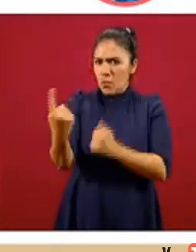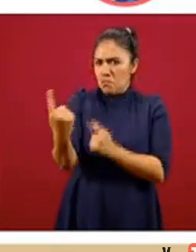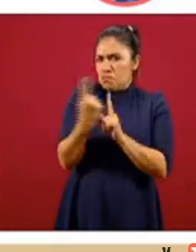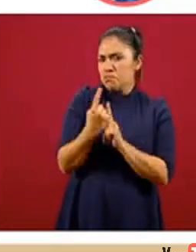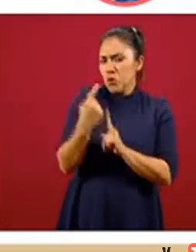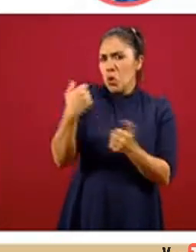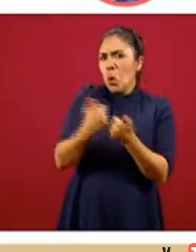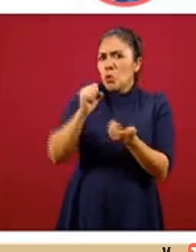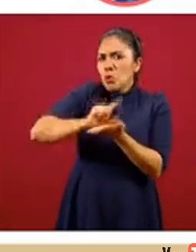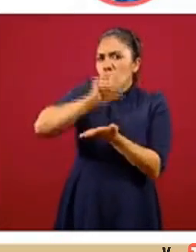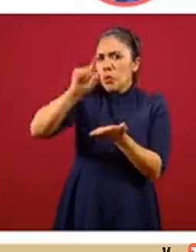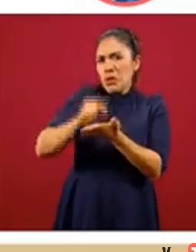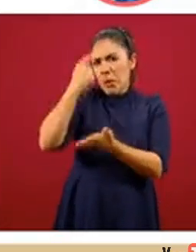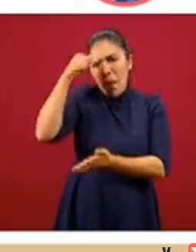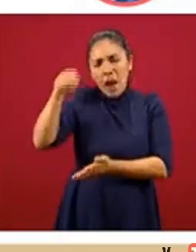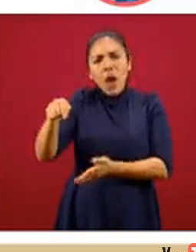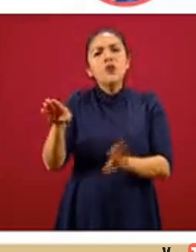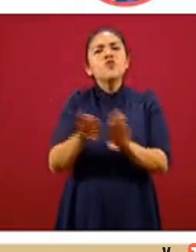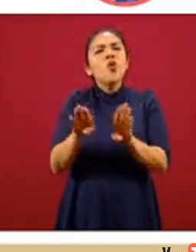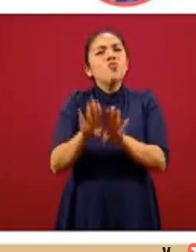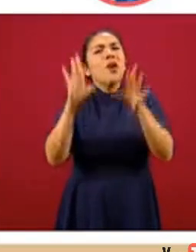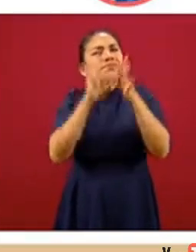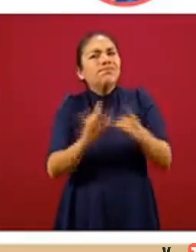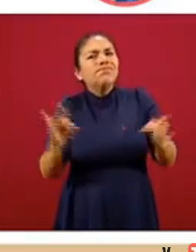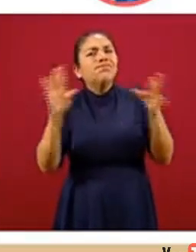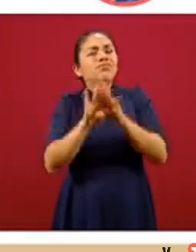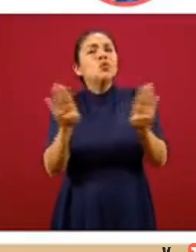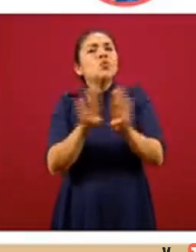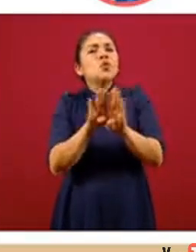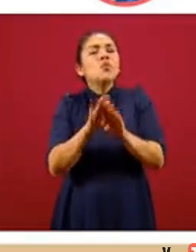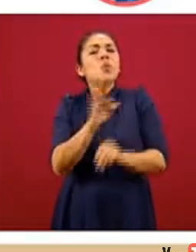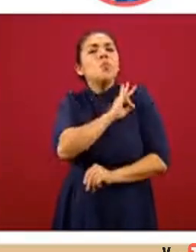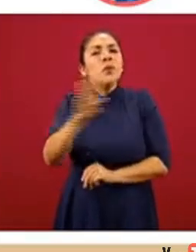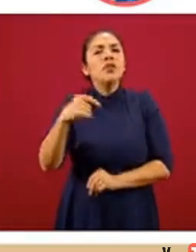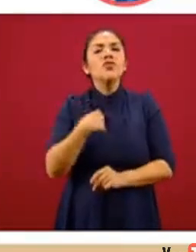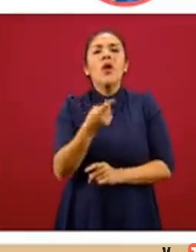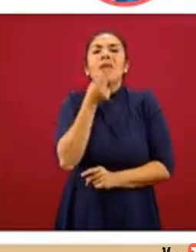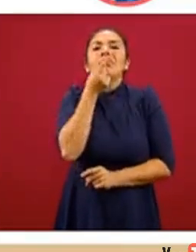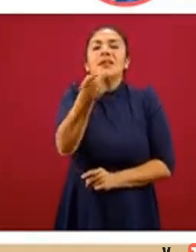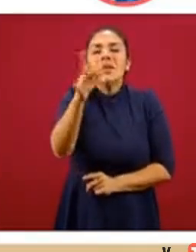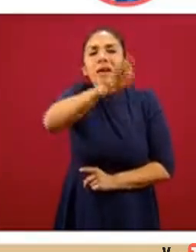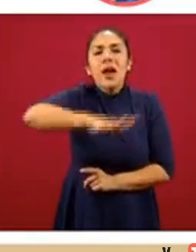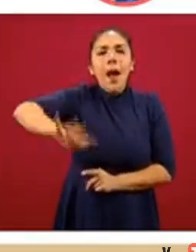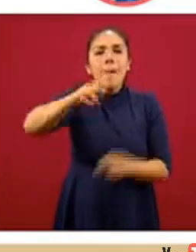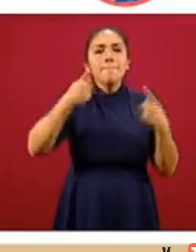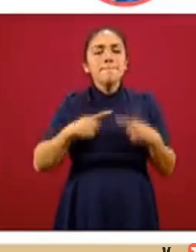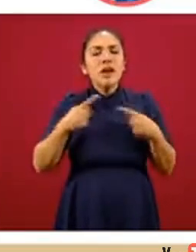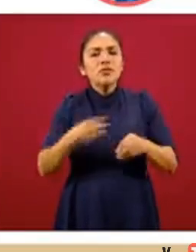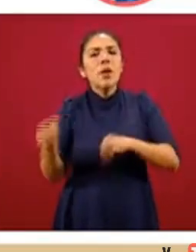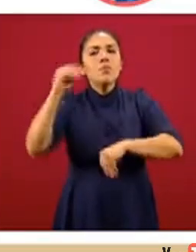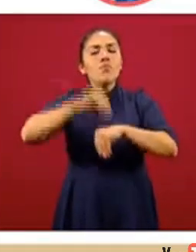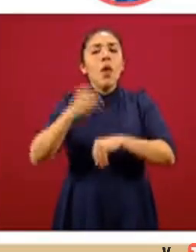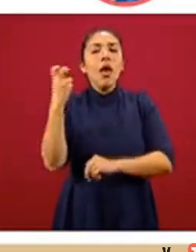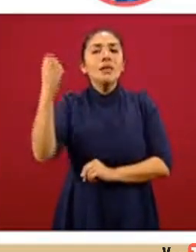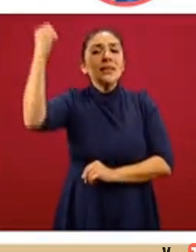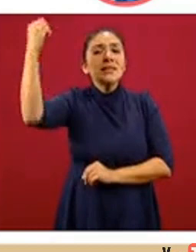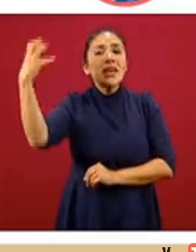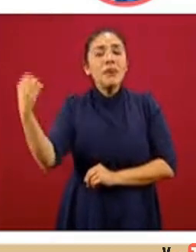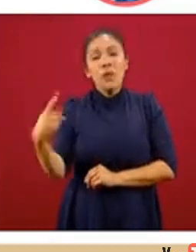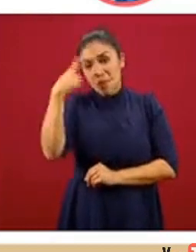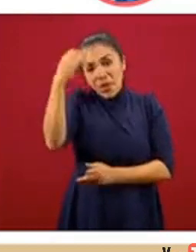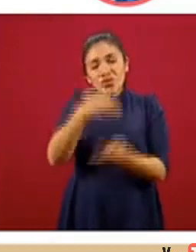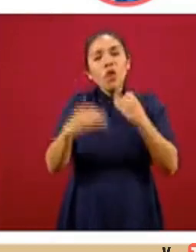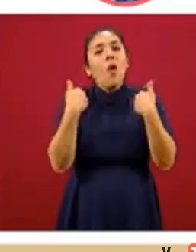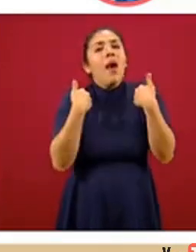para plantearme una forma de comunicar y posicionar el semáforo para que todos sepamos